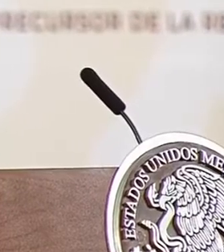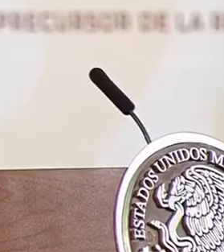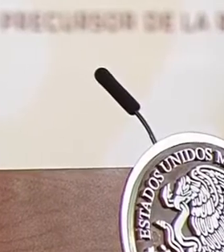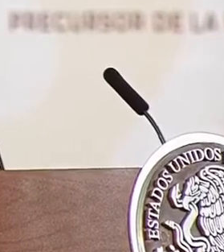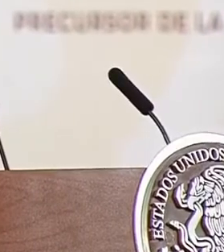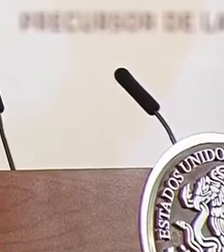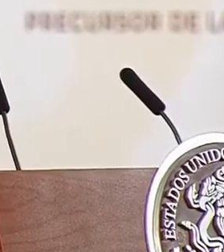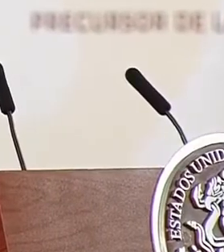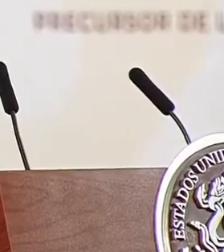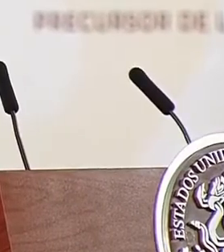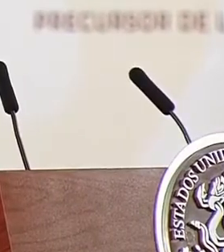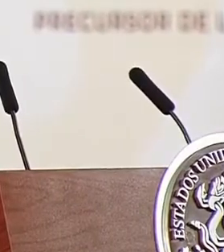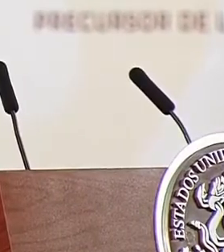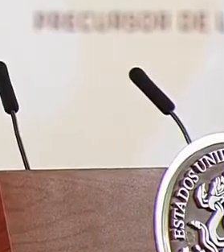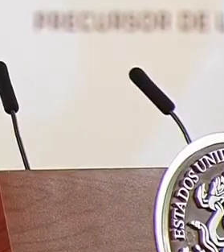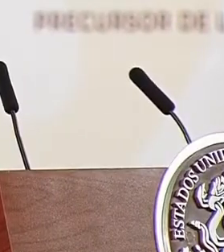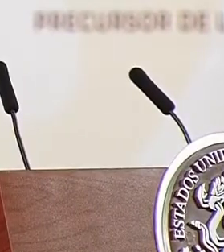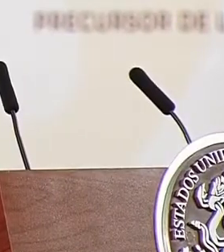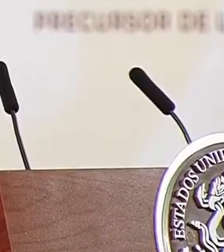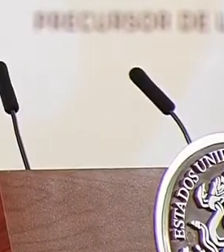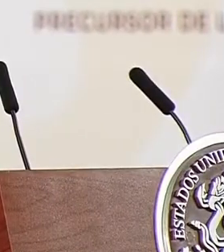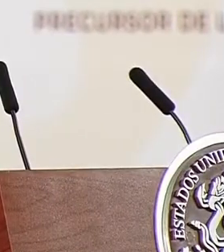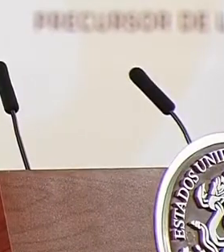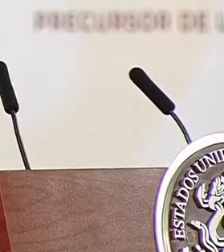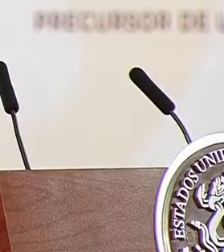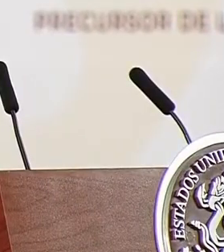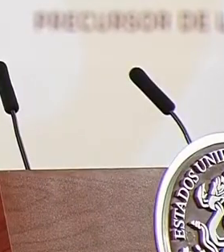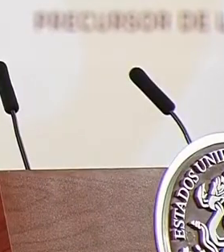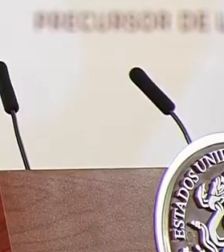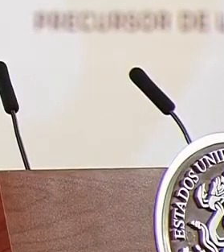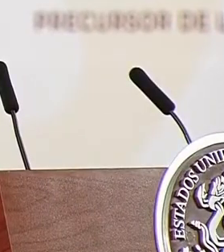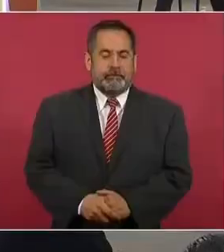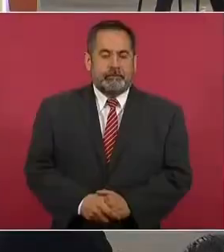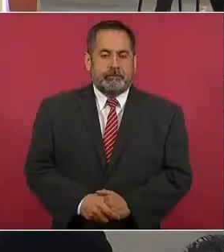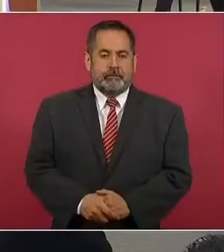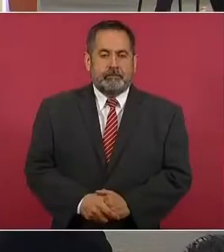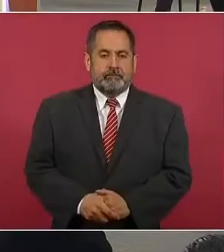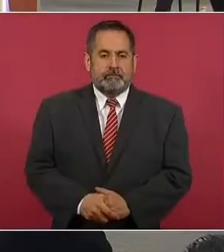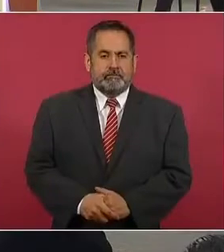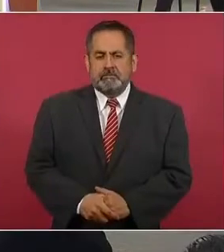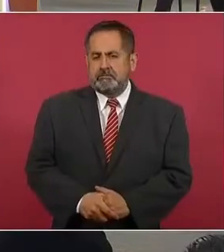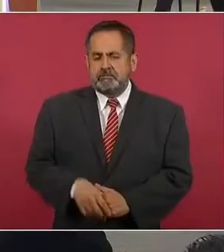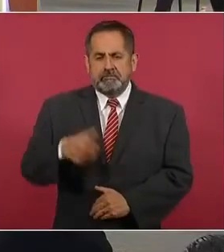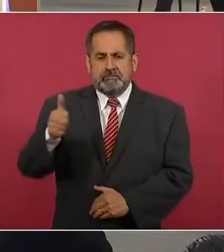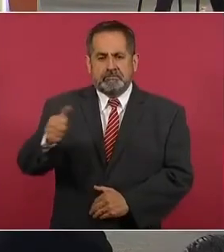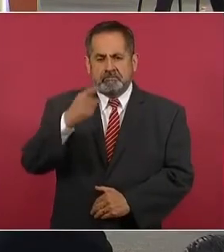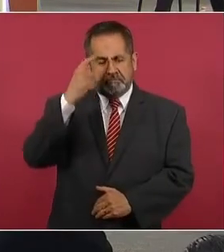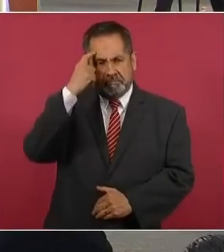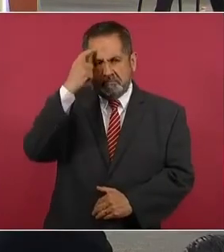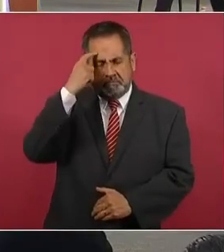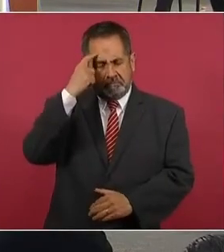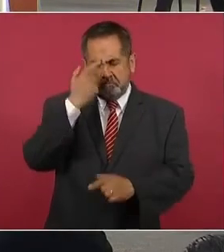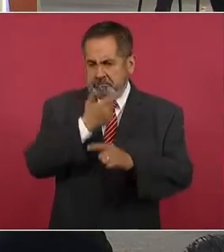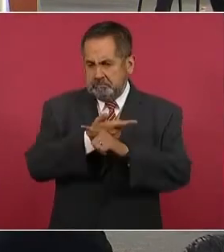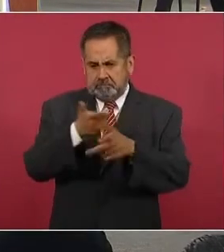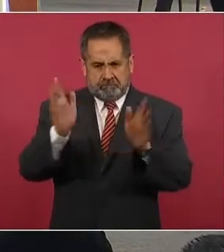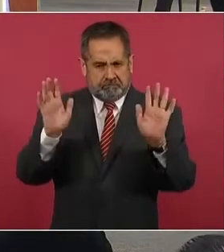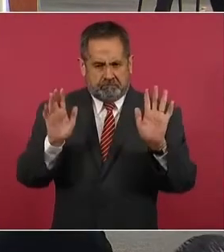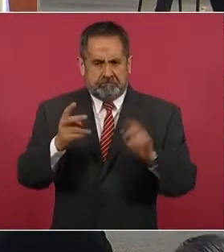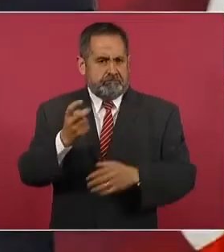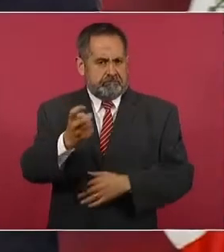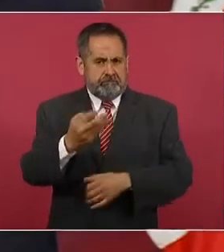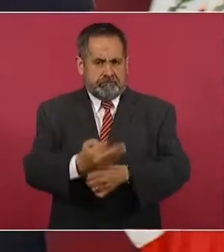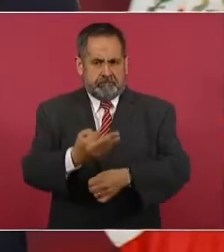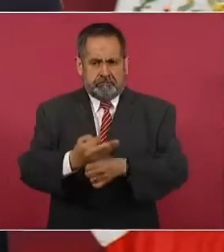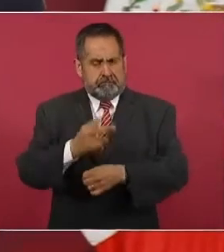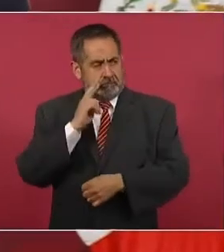puede pensar con absoluta libertad y eso es lo que estamos viviendo ahora. y vamos